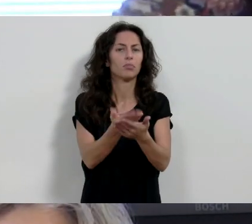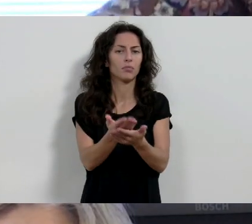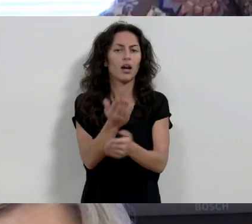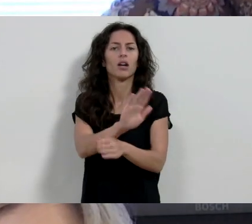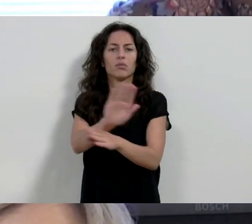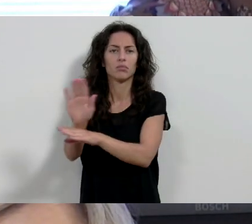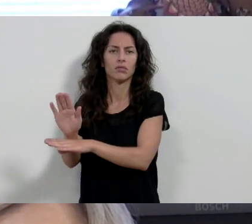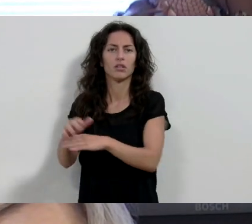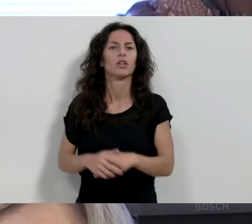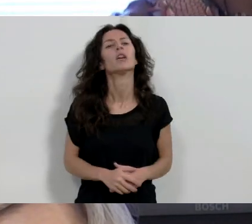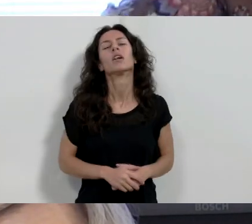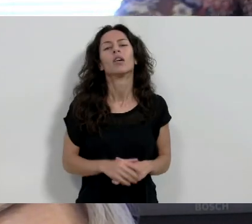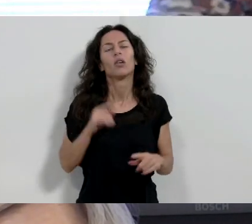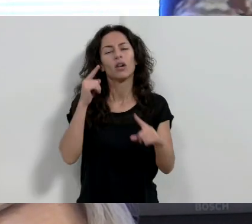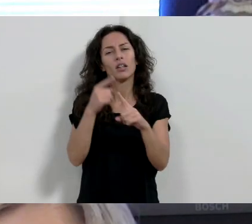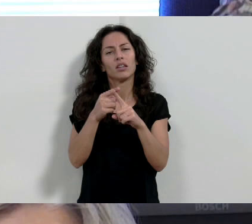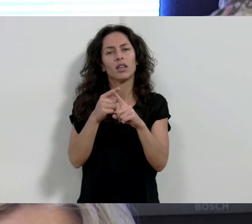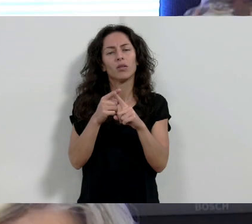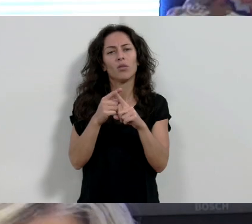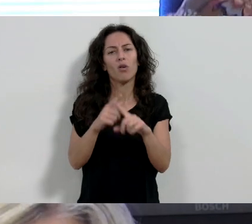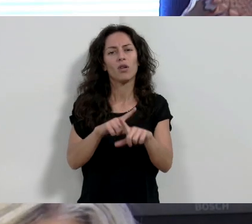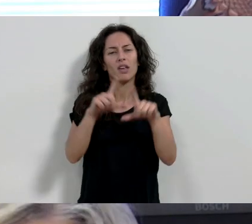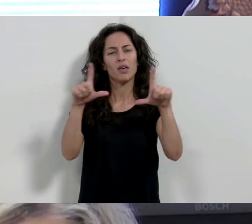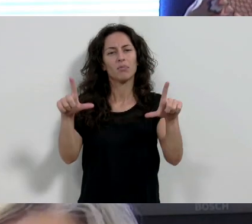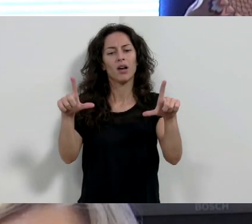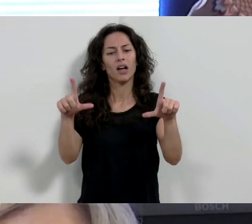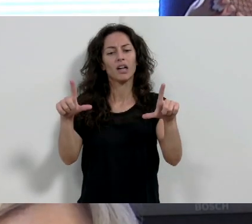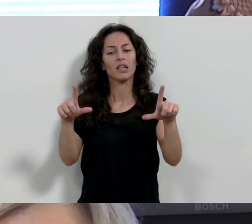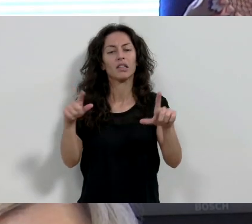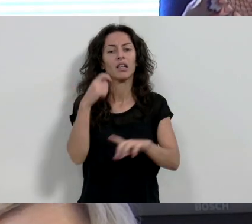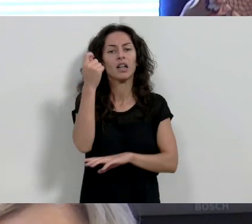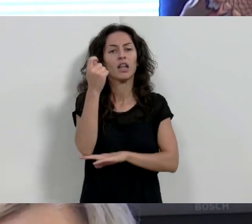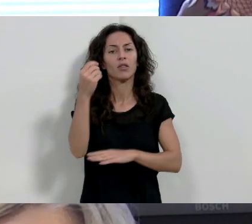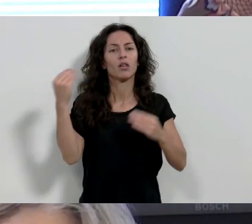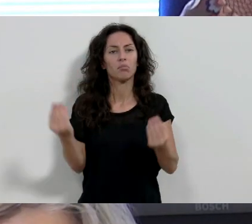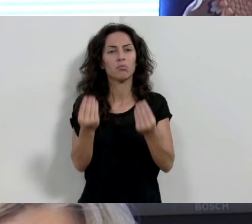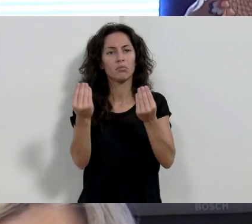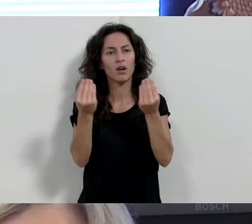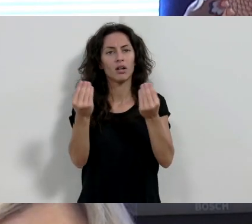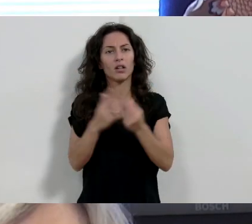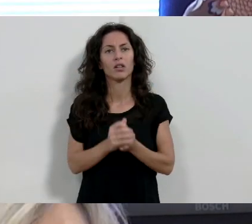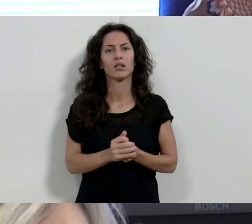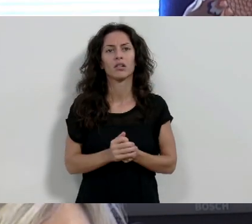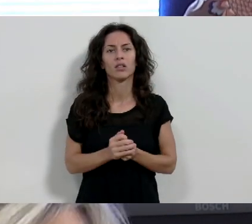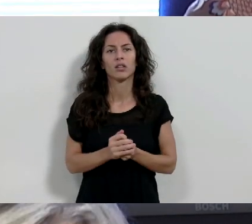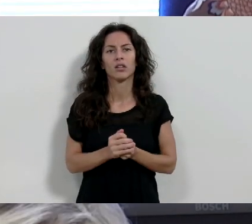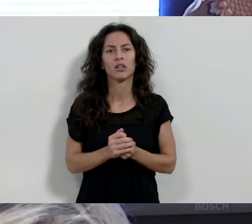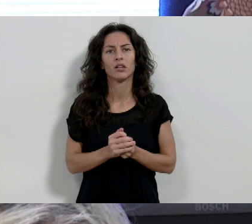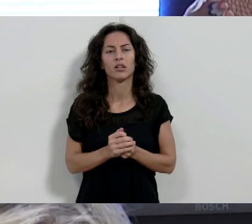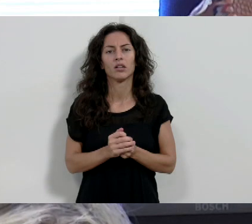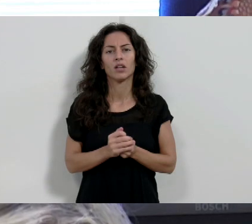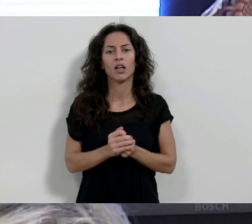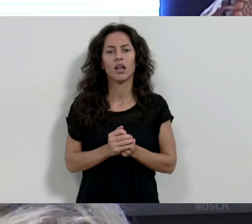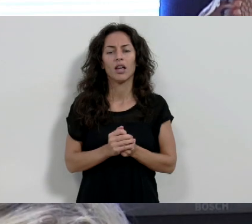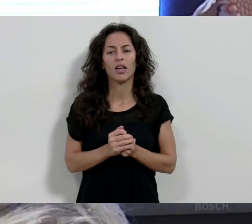la imagen de la ciudad que tenemos en la actualidad. Es una propuesta, además, que responde a las inquietudes de muchos vecinos,